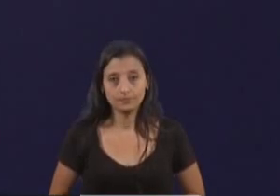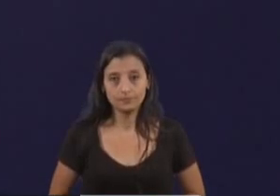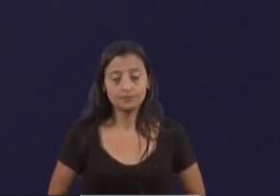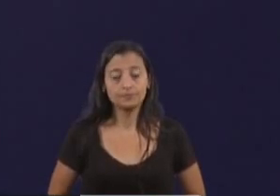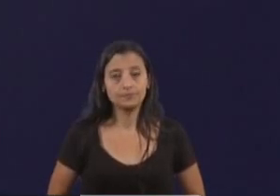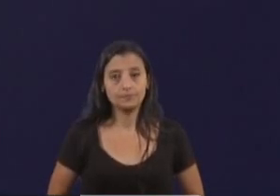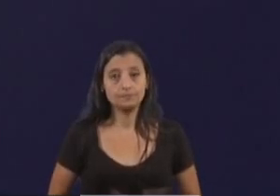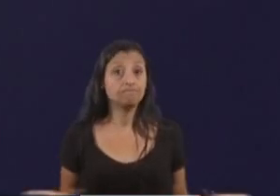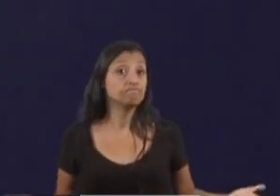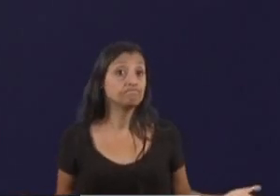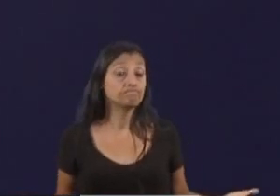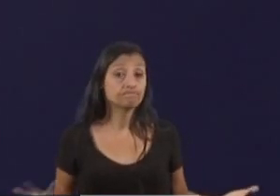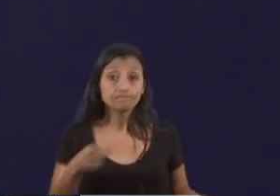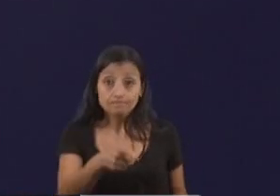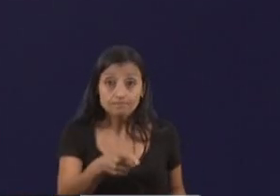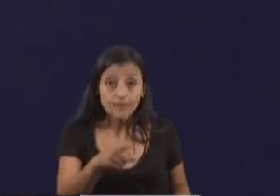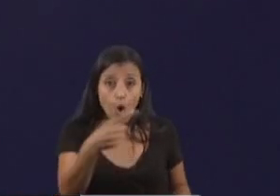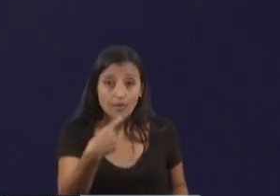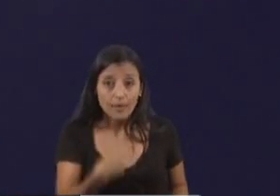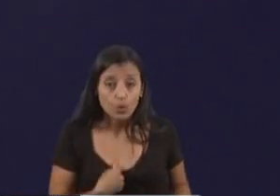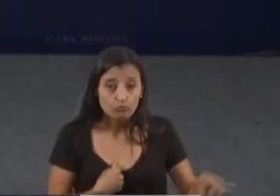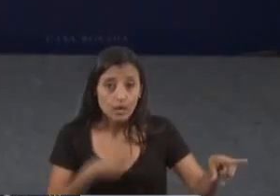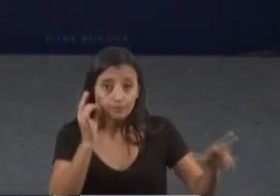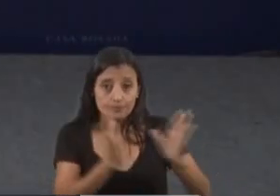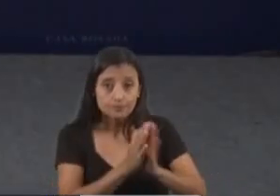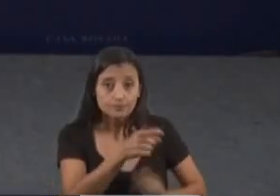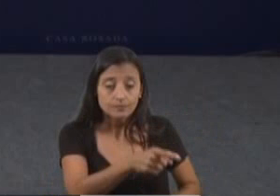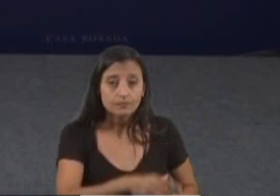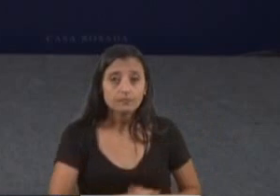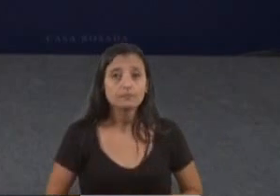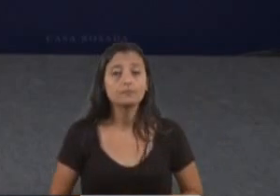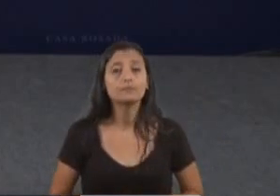pero bueno, no sé si quedó... ¿Cuál era la otra pregunta? Perdóname.